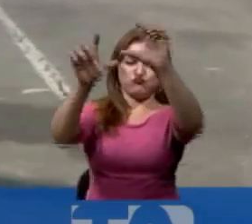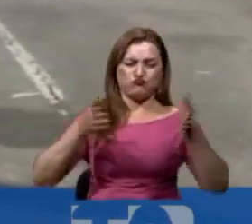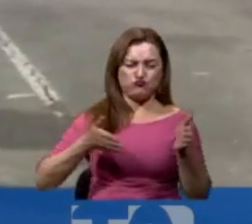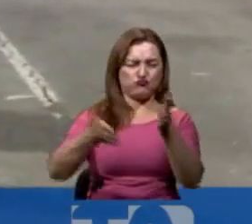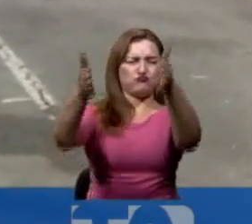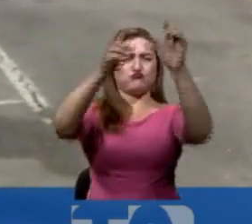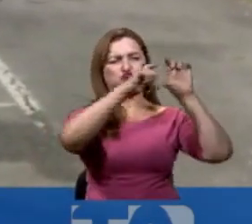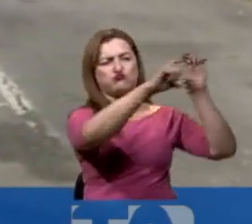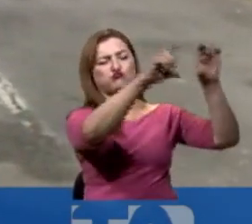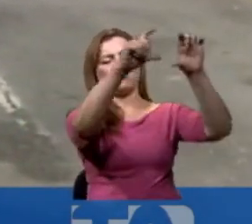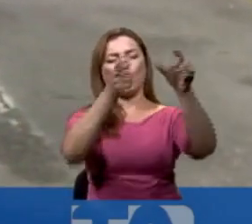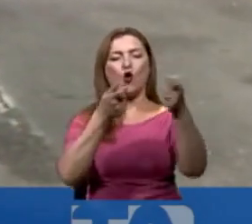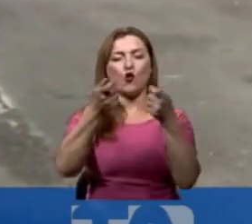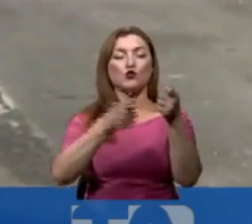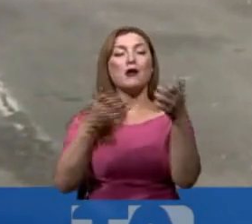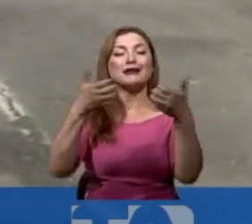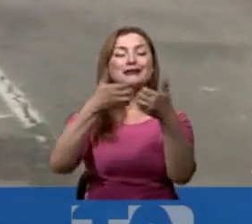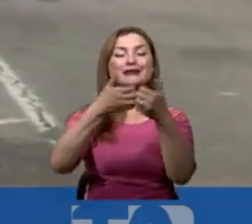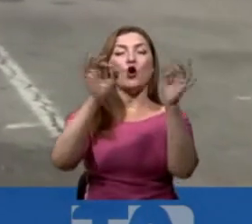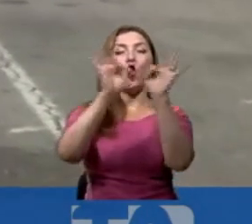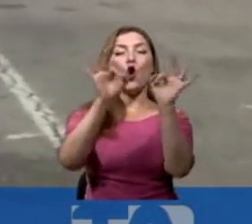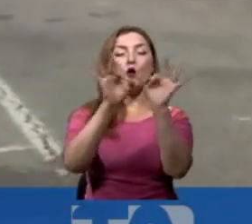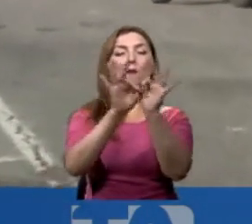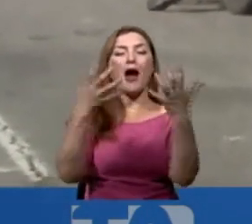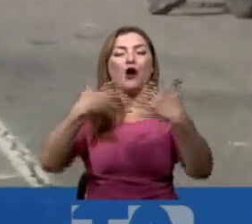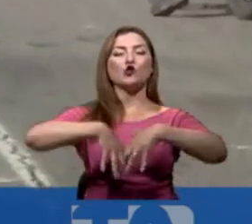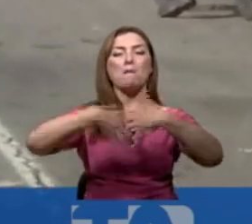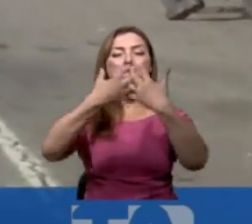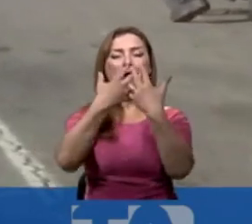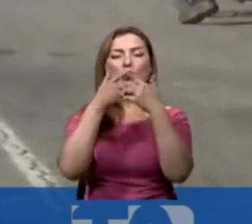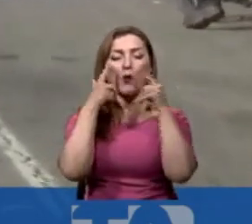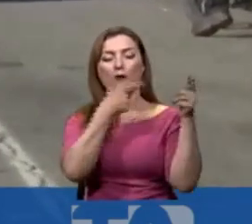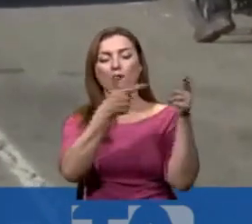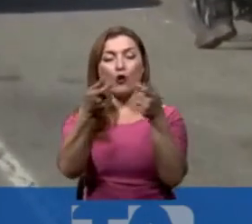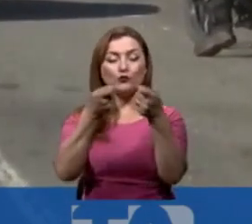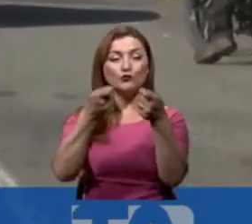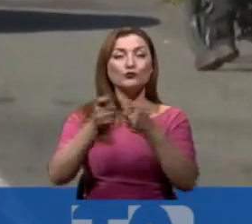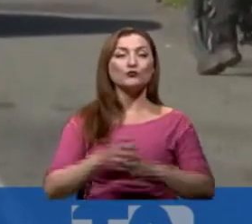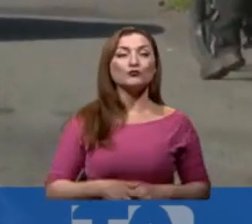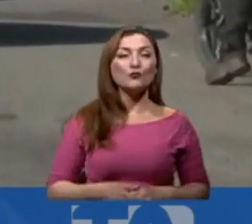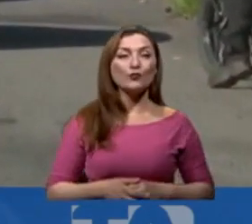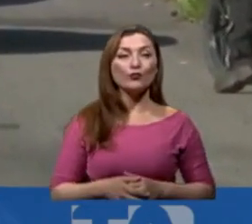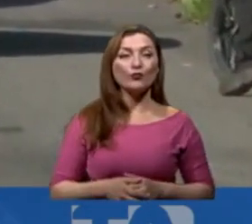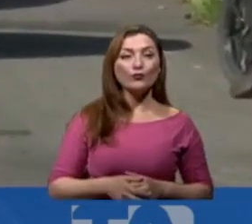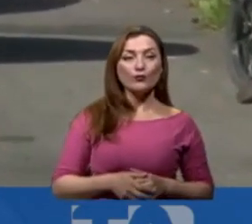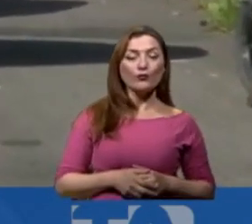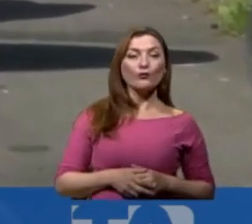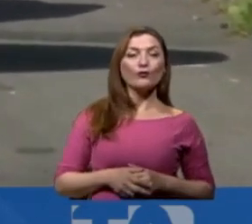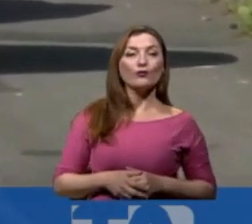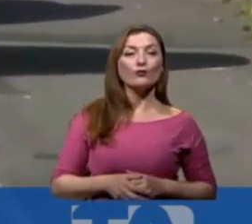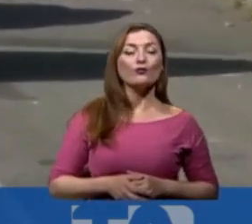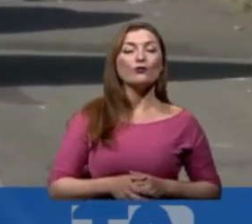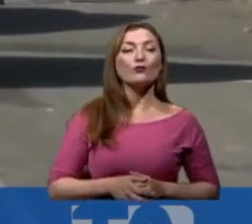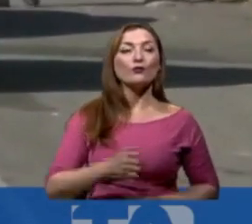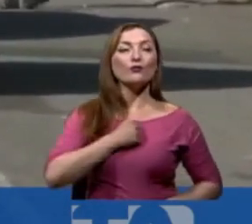para automatizar el control en esta línea, porque es necesario. Si bien nosotros podemos hacer todo el control que podamos, sí es una responsabilidad de